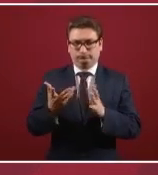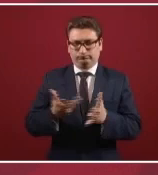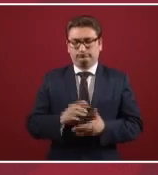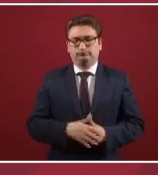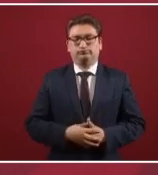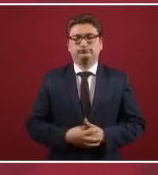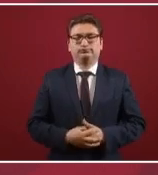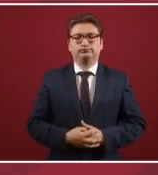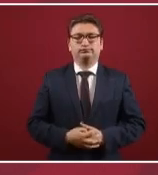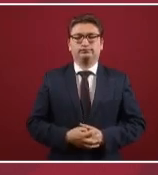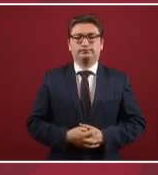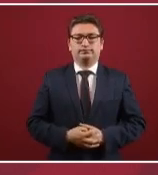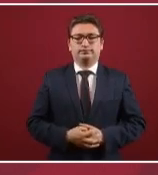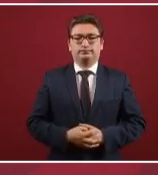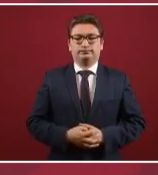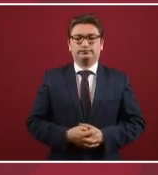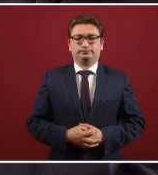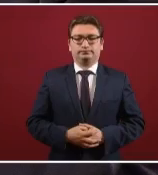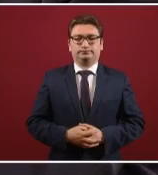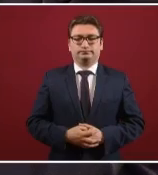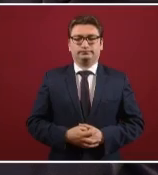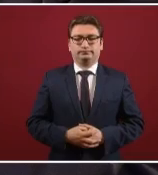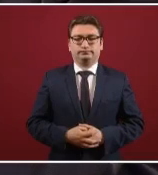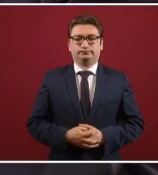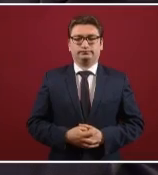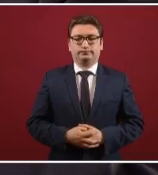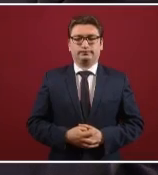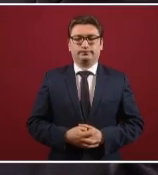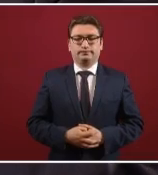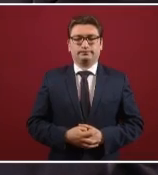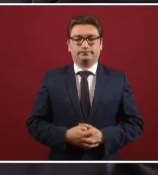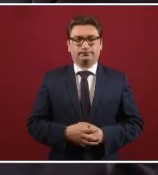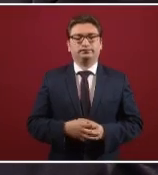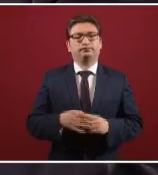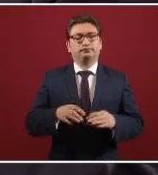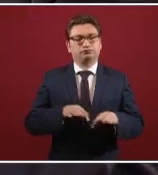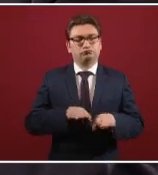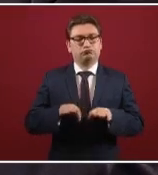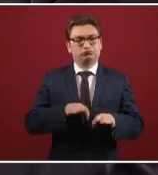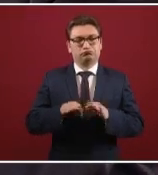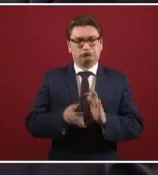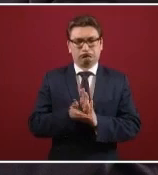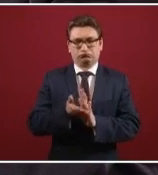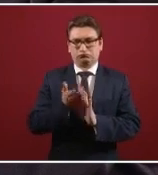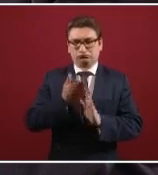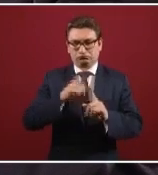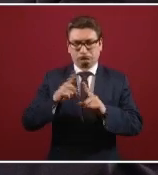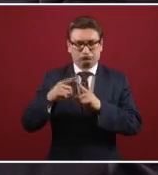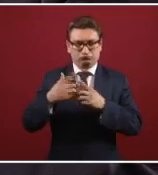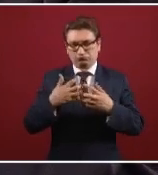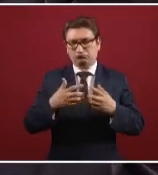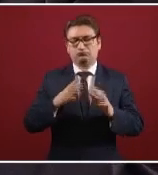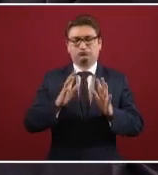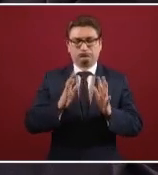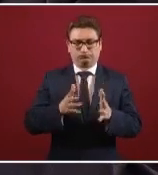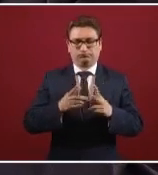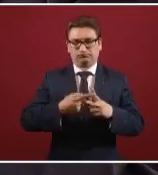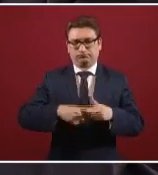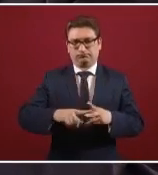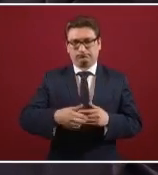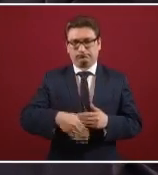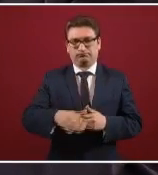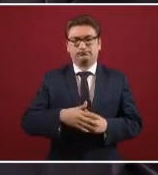ya inicia el trabajo de construcción